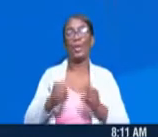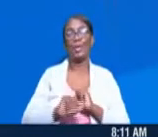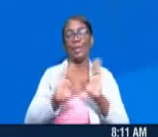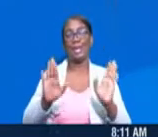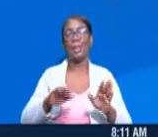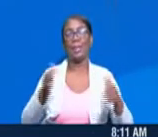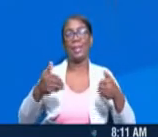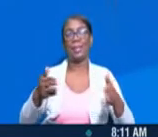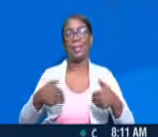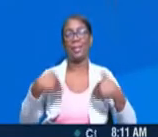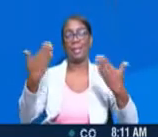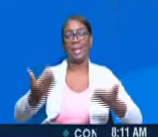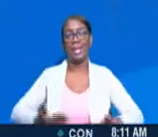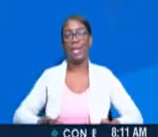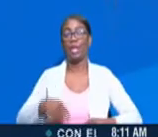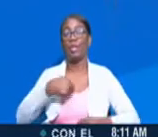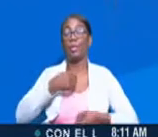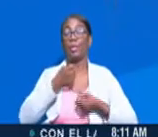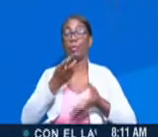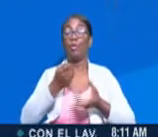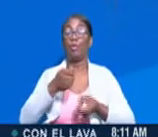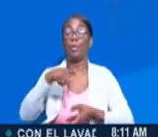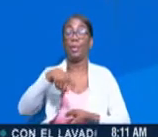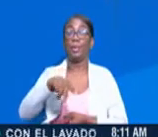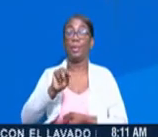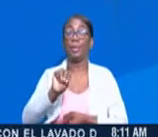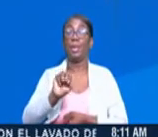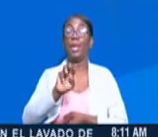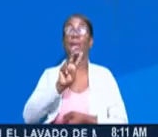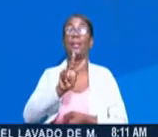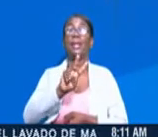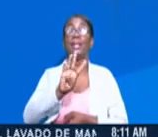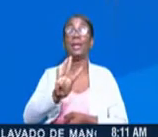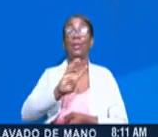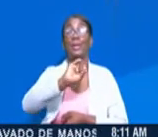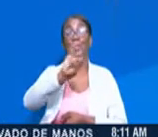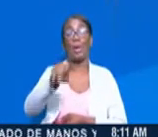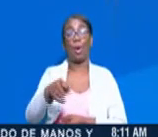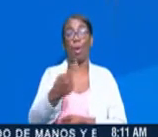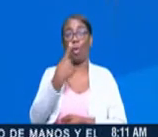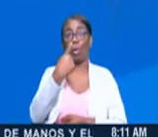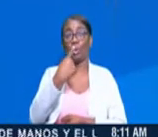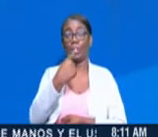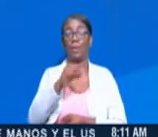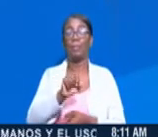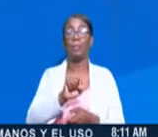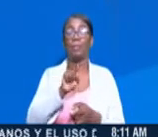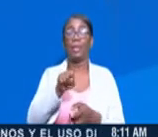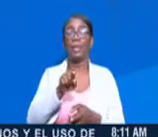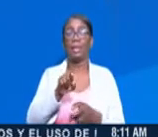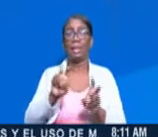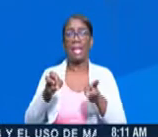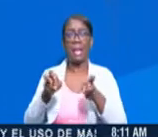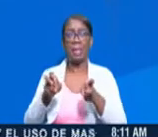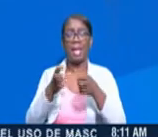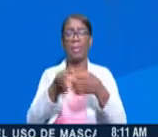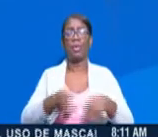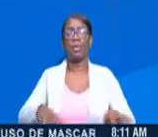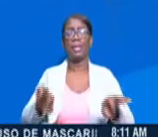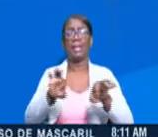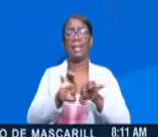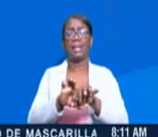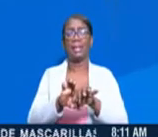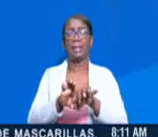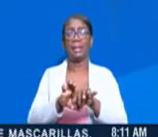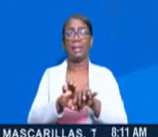Noticias Panamá, bienvenidos a esta edición de Yo Me Informo PMA del 24 de junio. Vamos a estar hablando hoy sobre temas realmente importantes y sin dejar